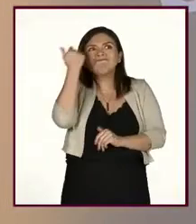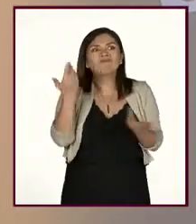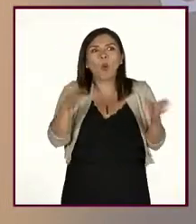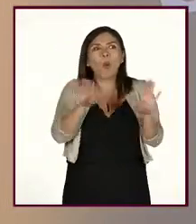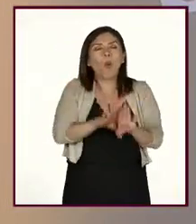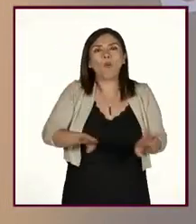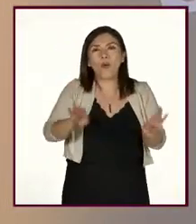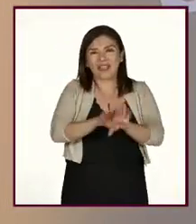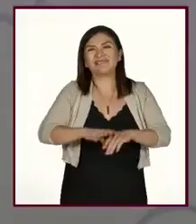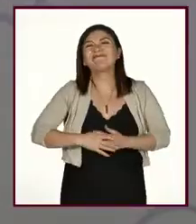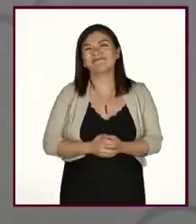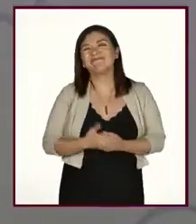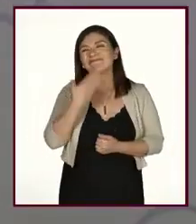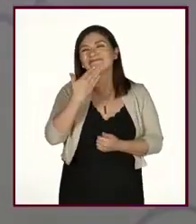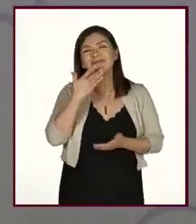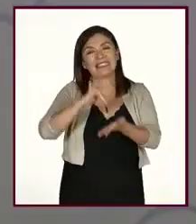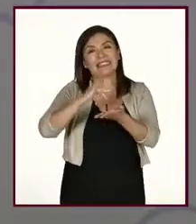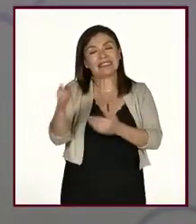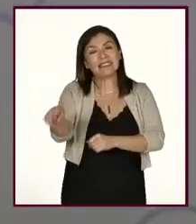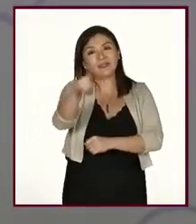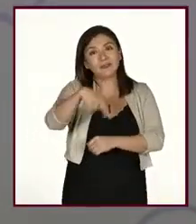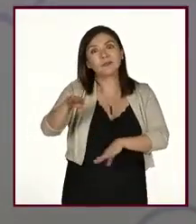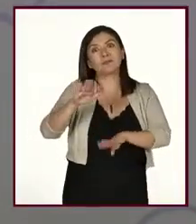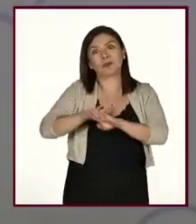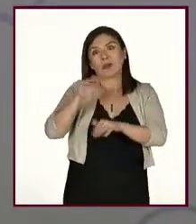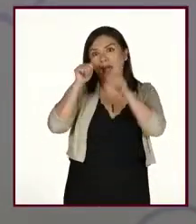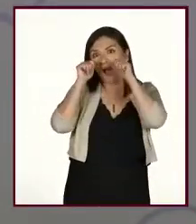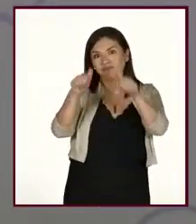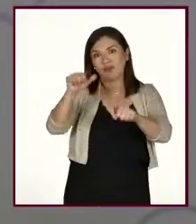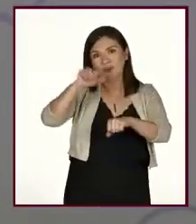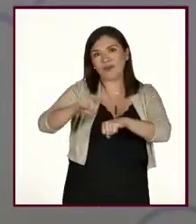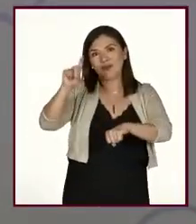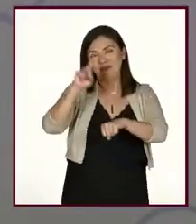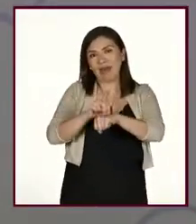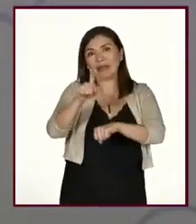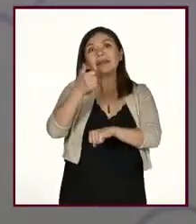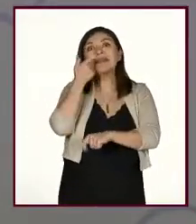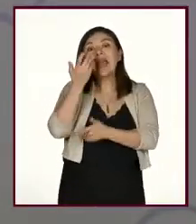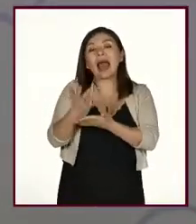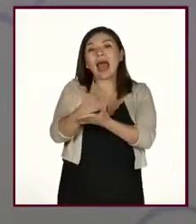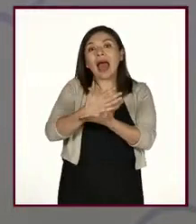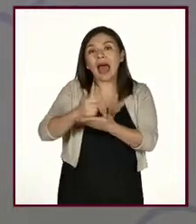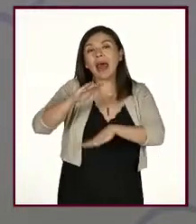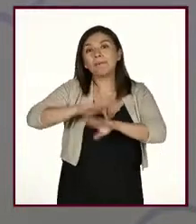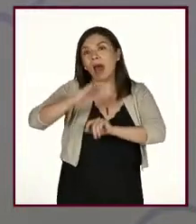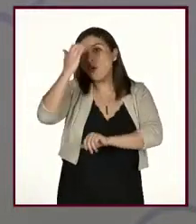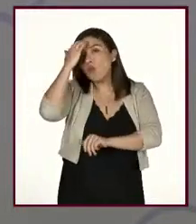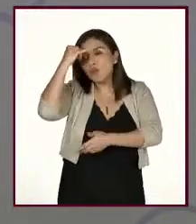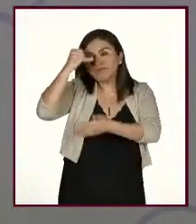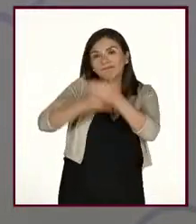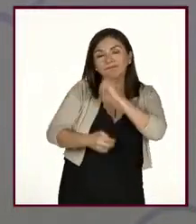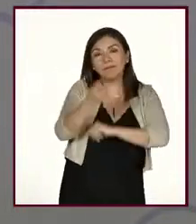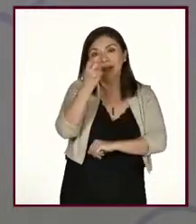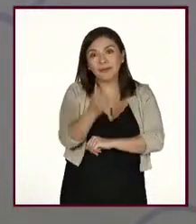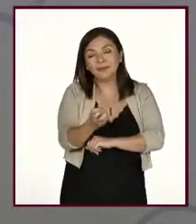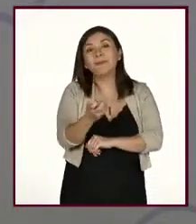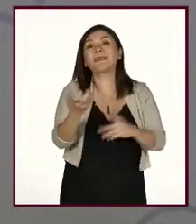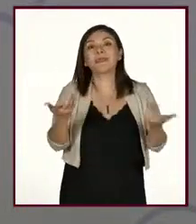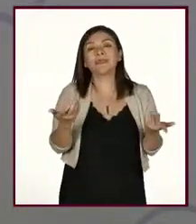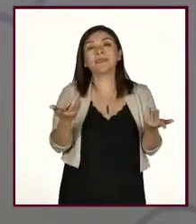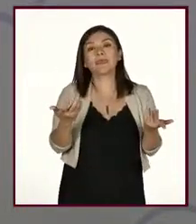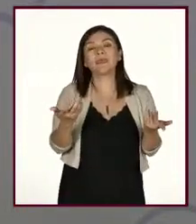hacerlo. Pues muchas gracias por estar al pendiente, ¿no? Y por su intención de querer conocer más y sobre todo,